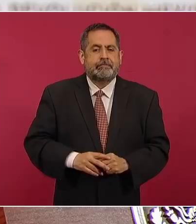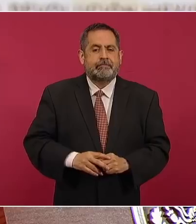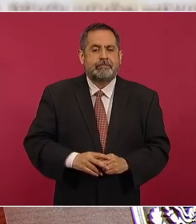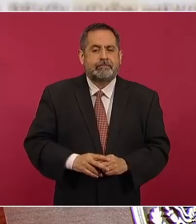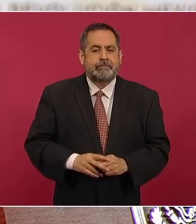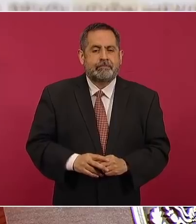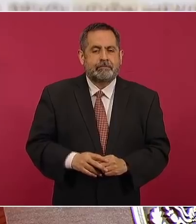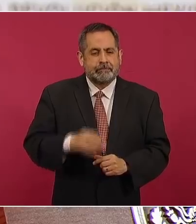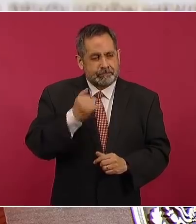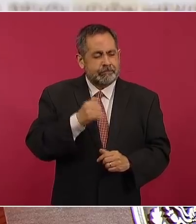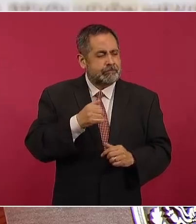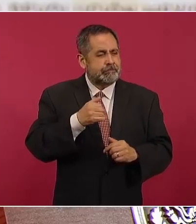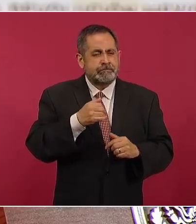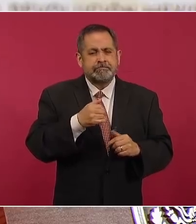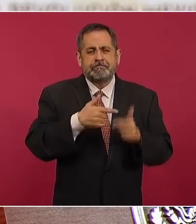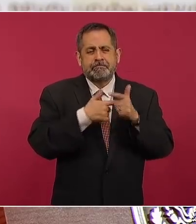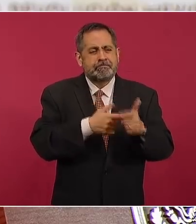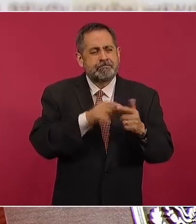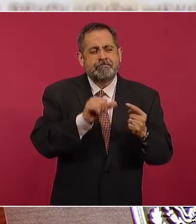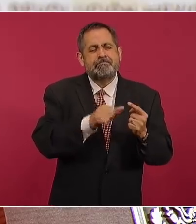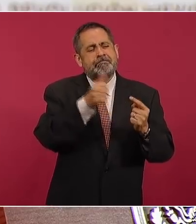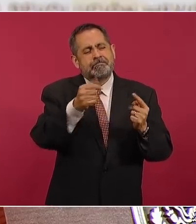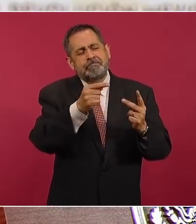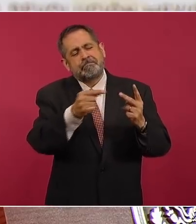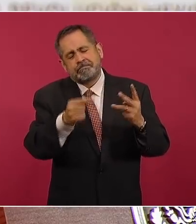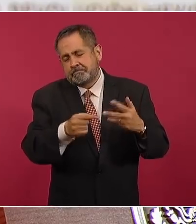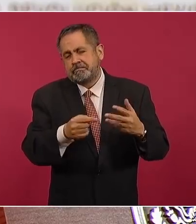Y van a salir otros.